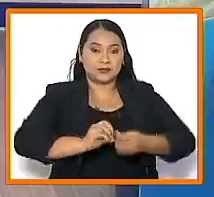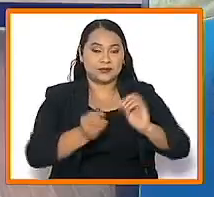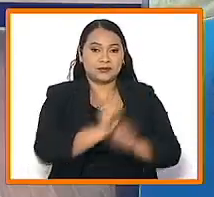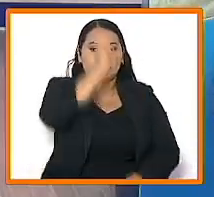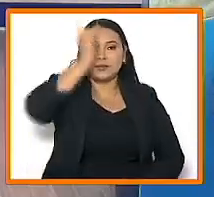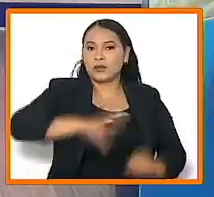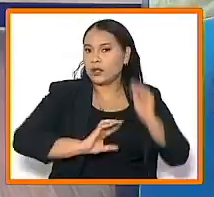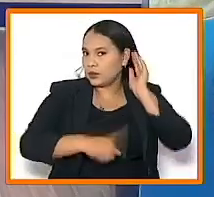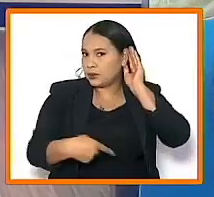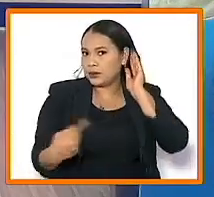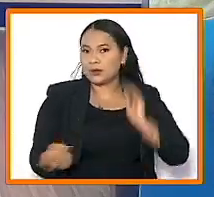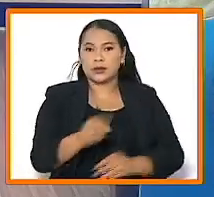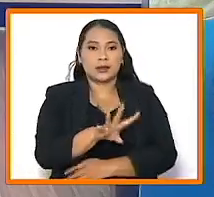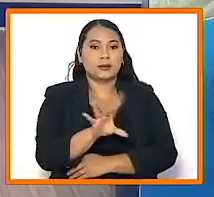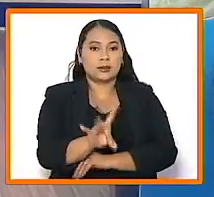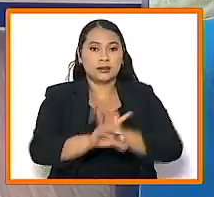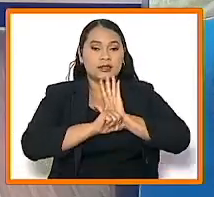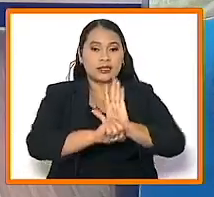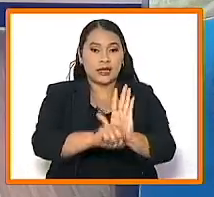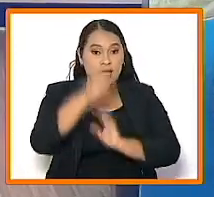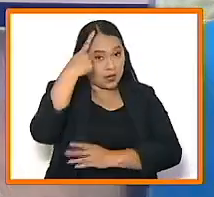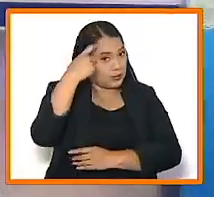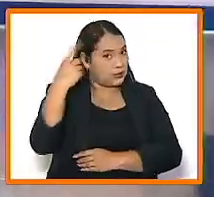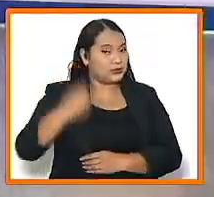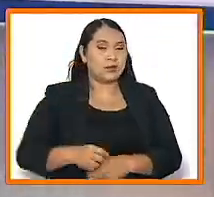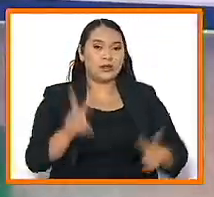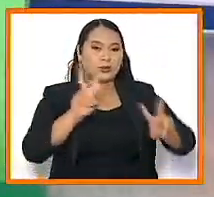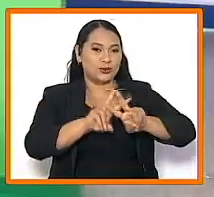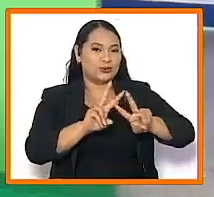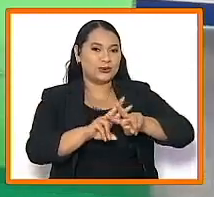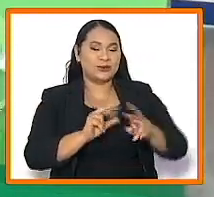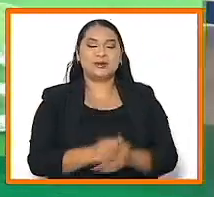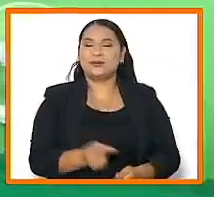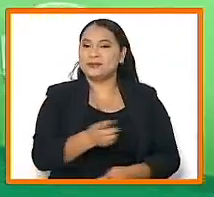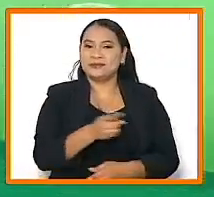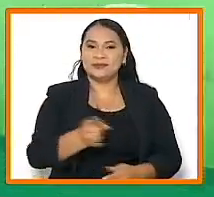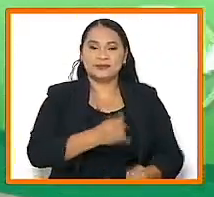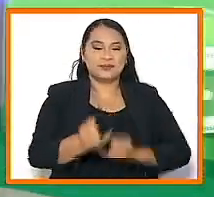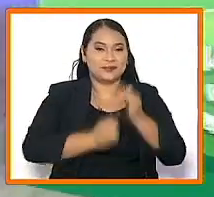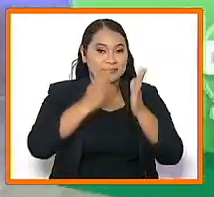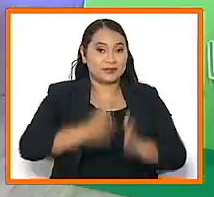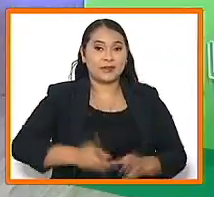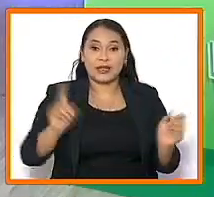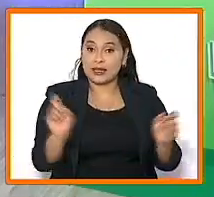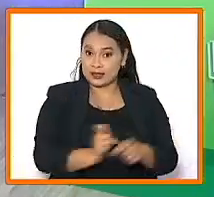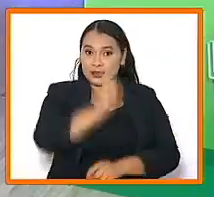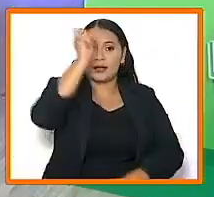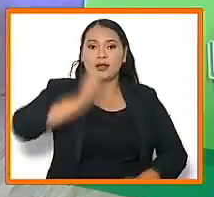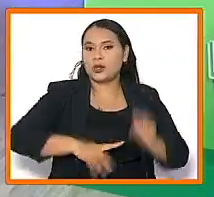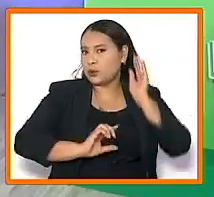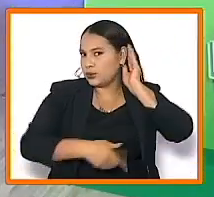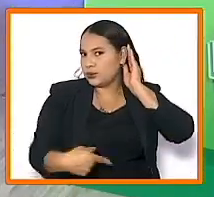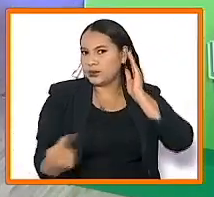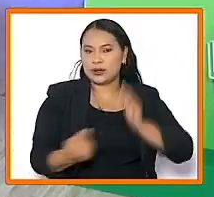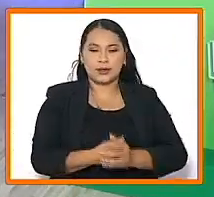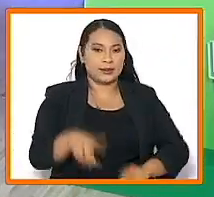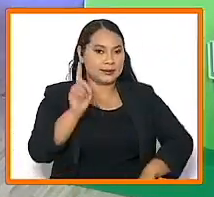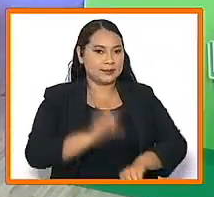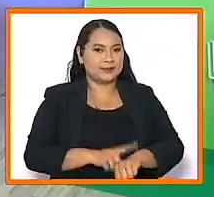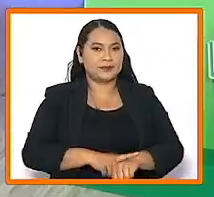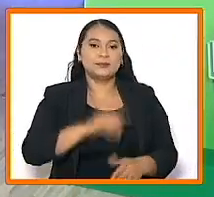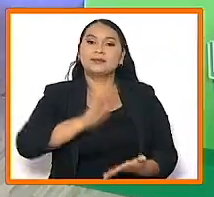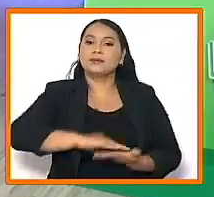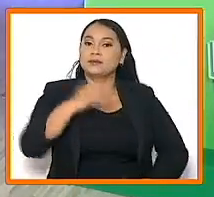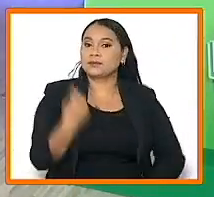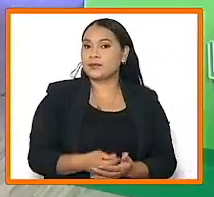favorecido 48 con su símbolo de sueños estrella. Esperamos que seas parte de nuestros afortunados ganadores en Diaria y es momento de multiplicar tu premio